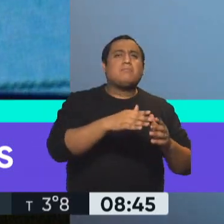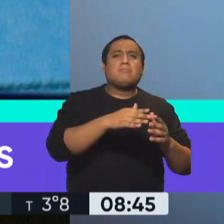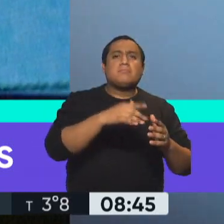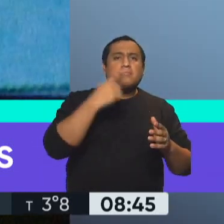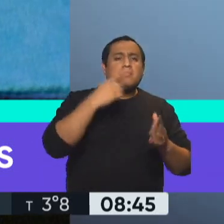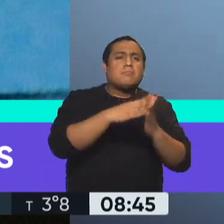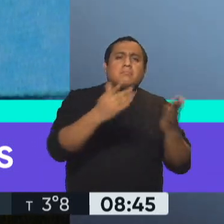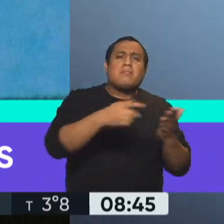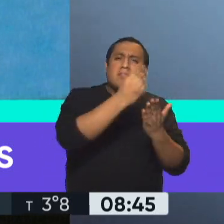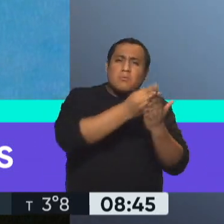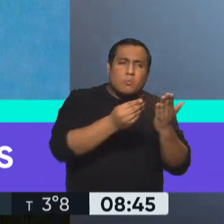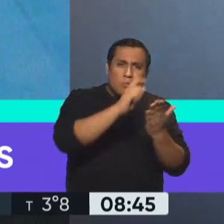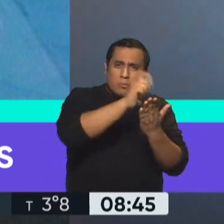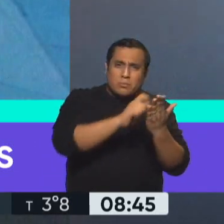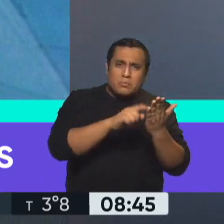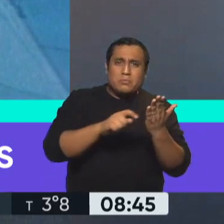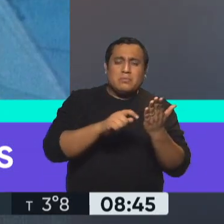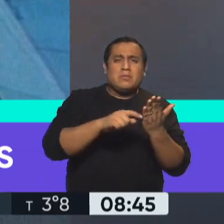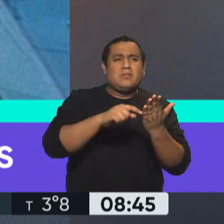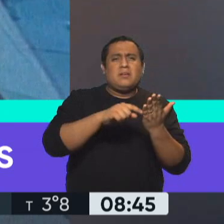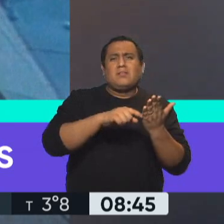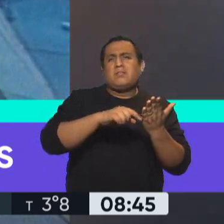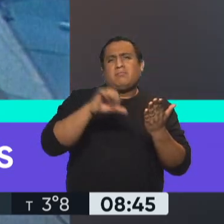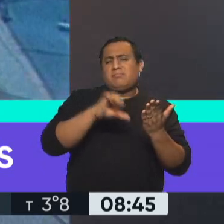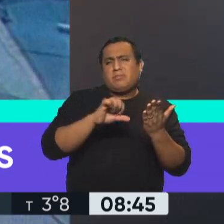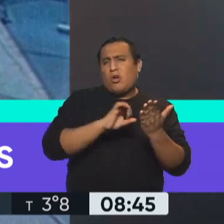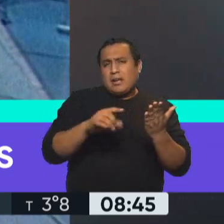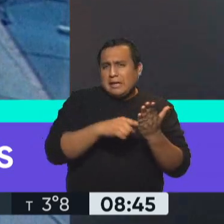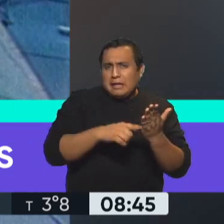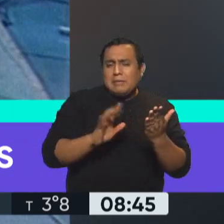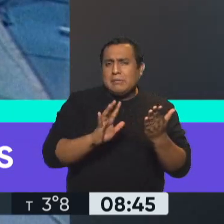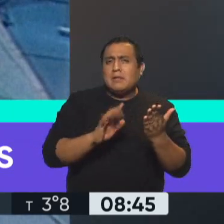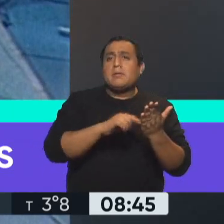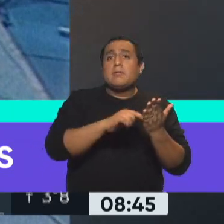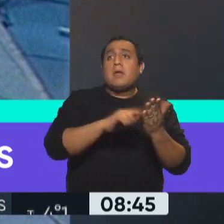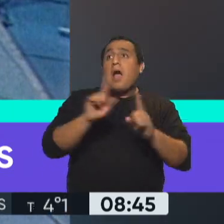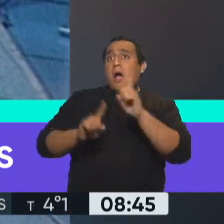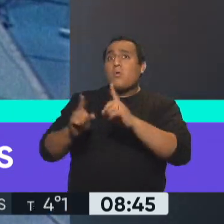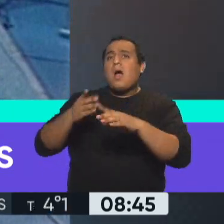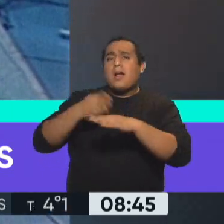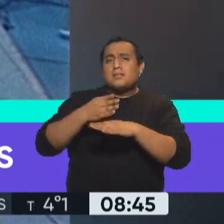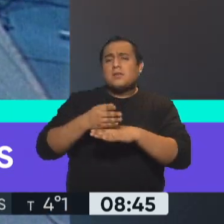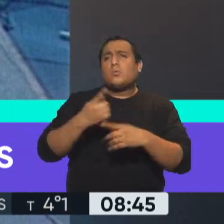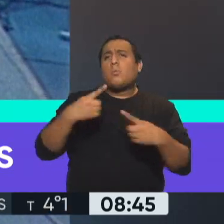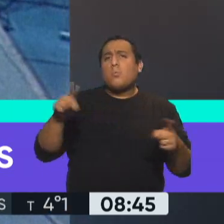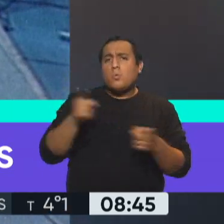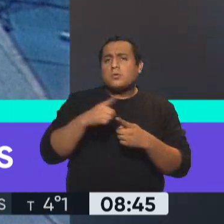de consumo infame, diría yo, ¿no?, y perversa. Los chicos que tienen acceso a la práctica musical, a la